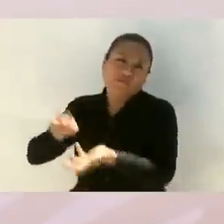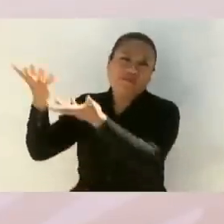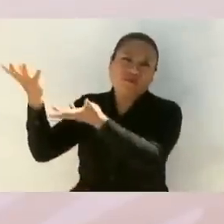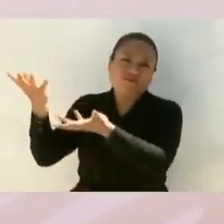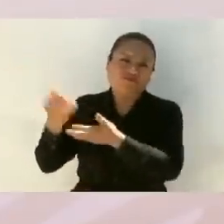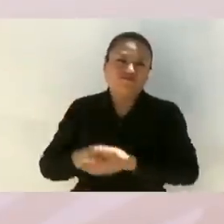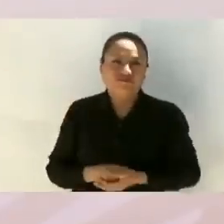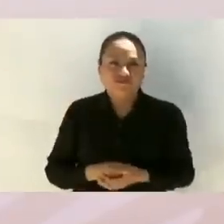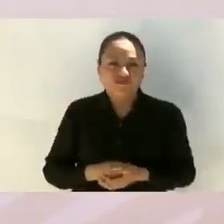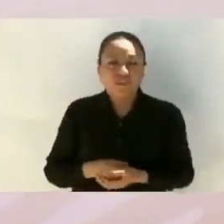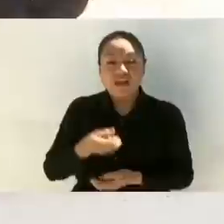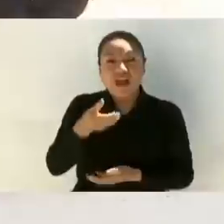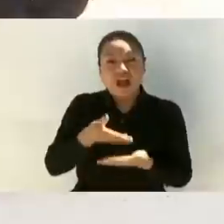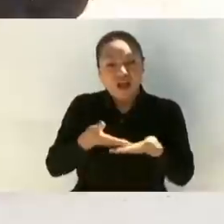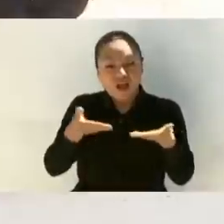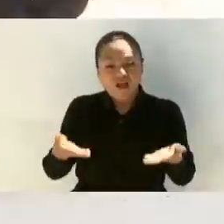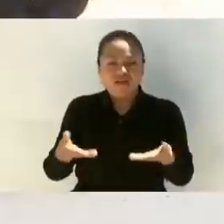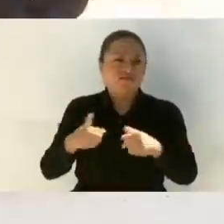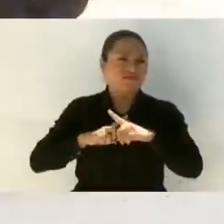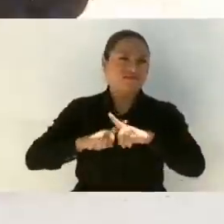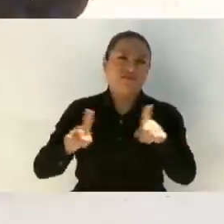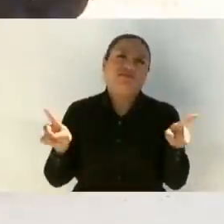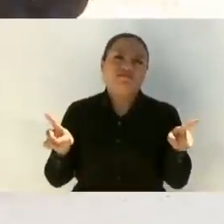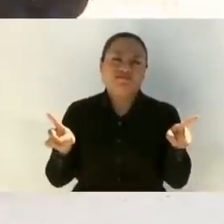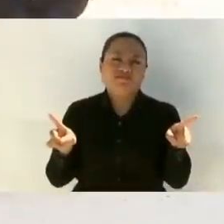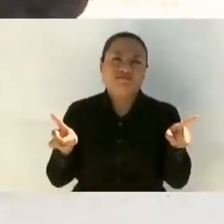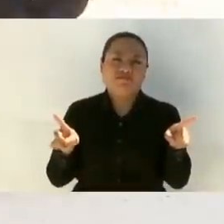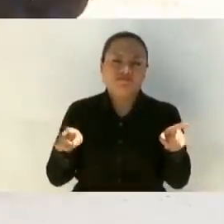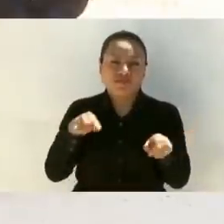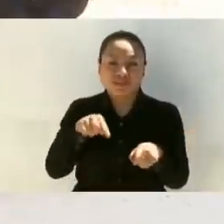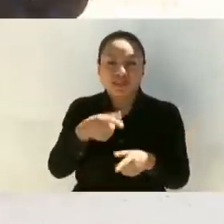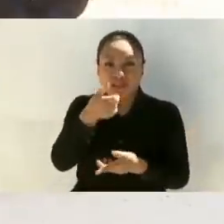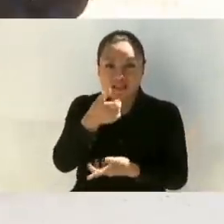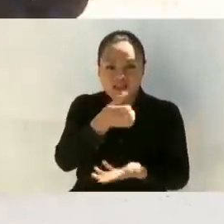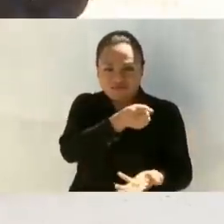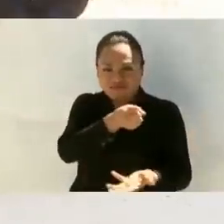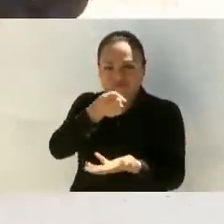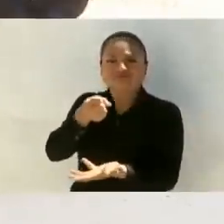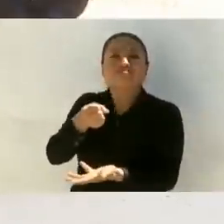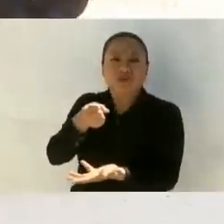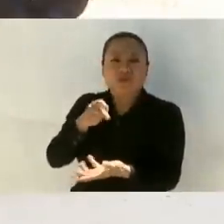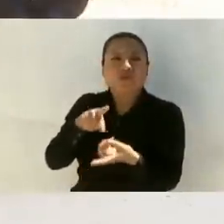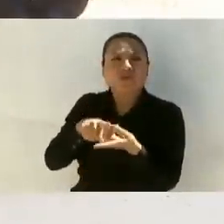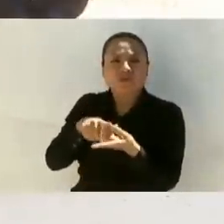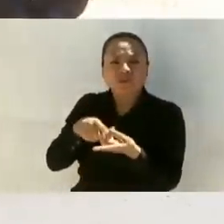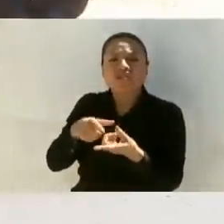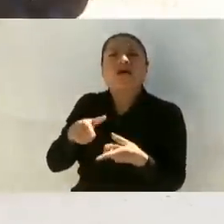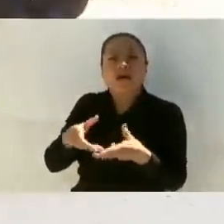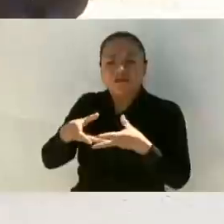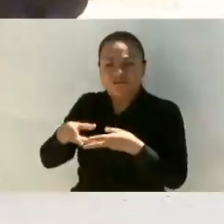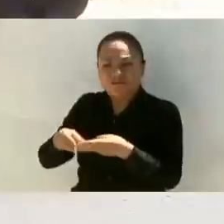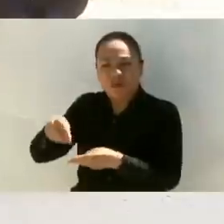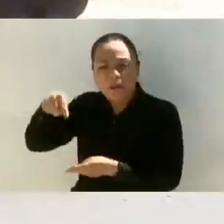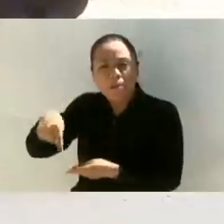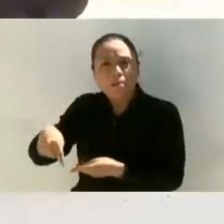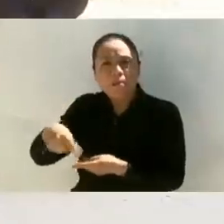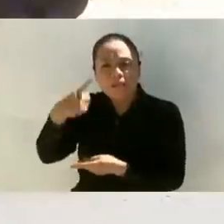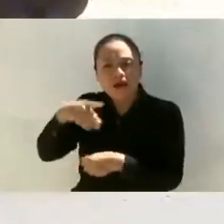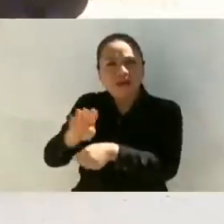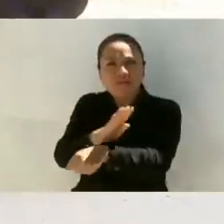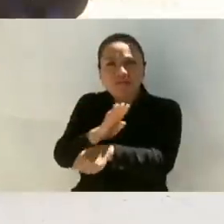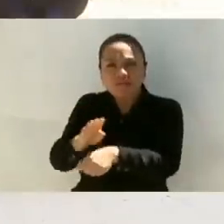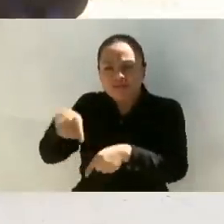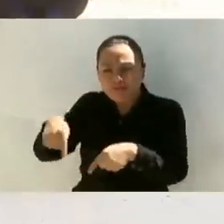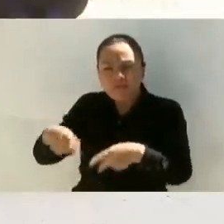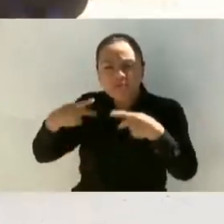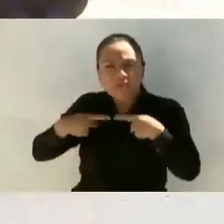Esto es distinto, esto es que el presupuesto quede en las comunidades, que se beneficie la gente,